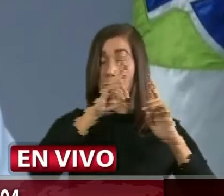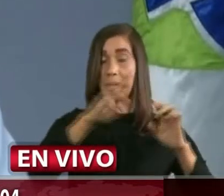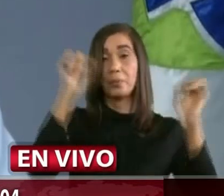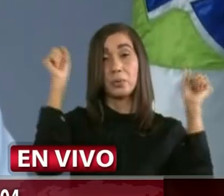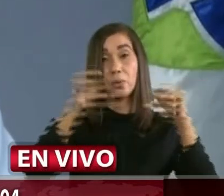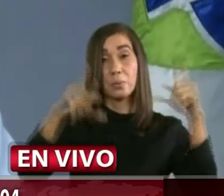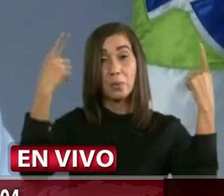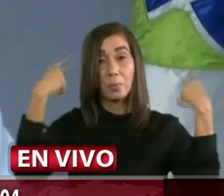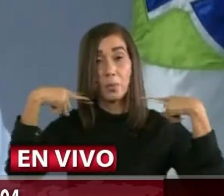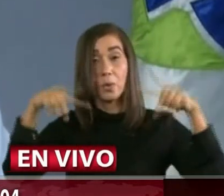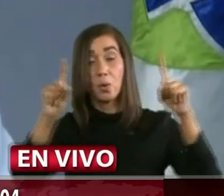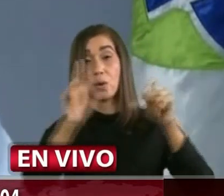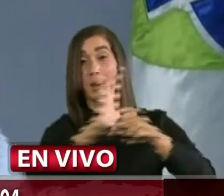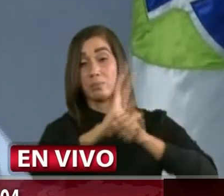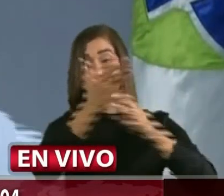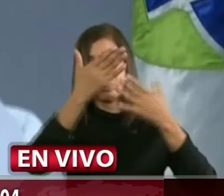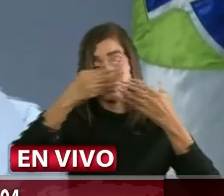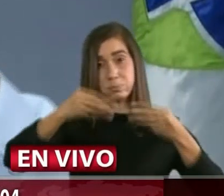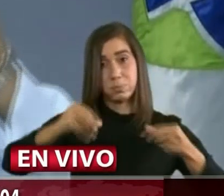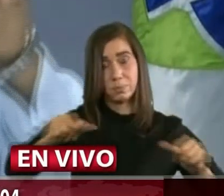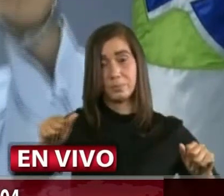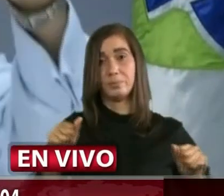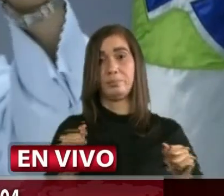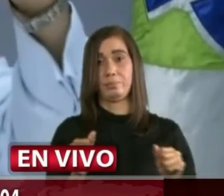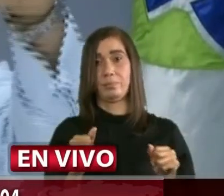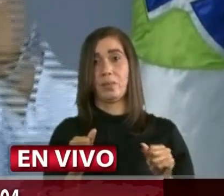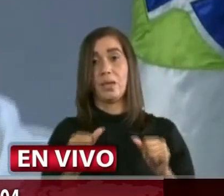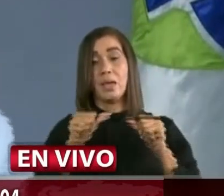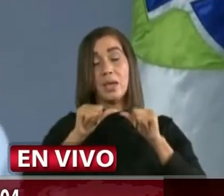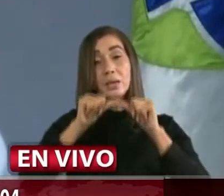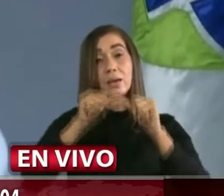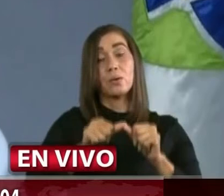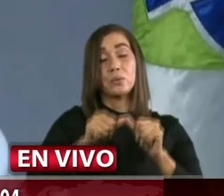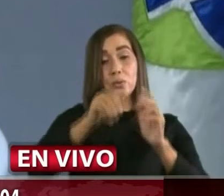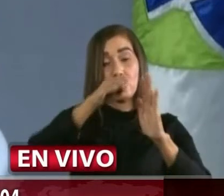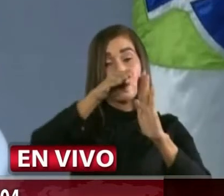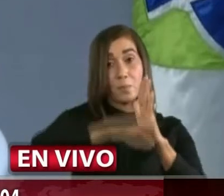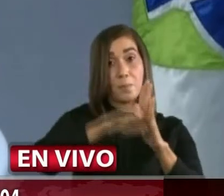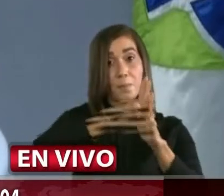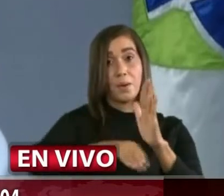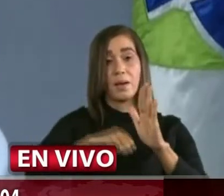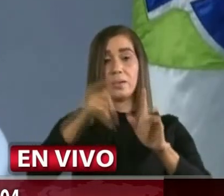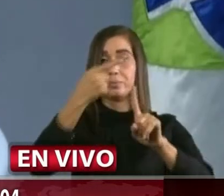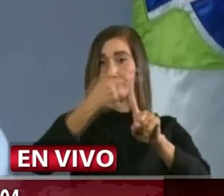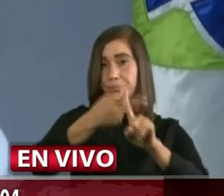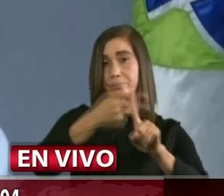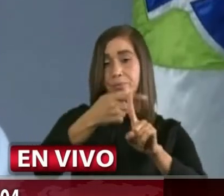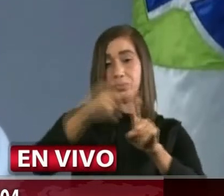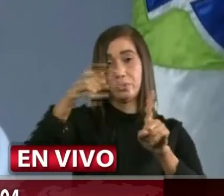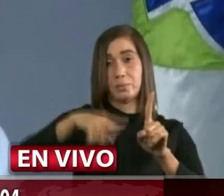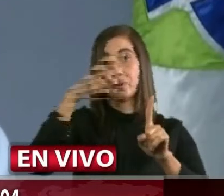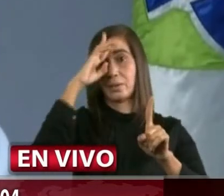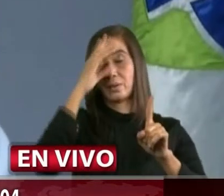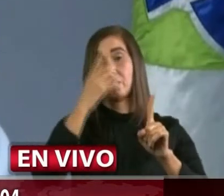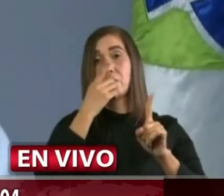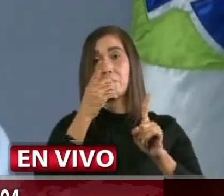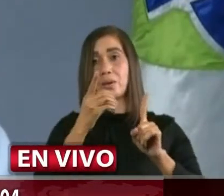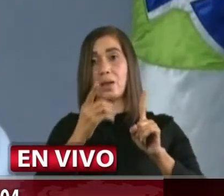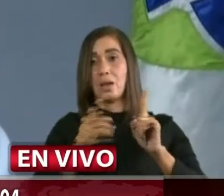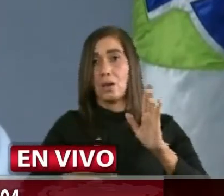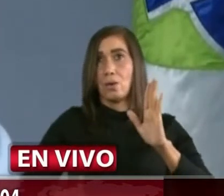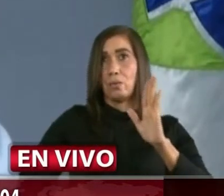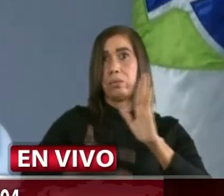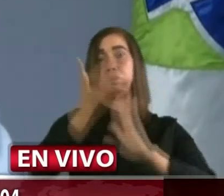de mantener el número, la incidencia de casos positivos en el país no haya